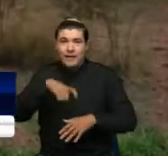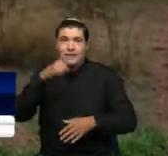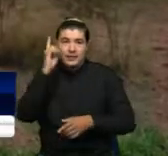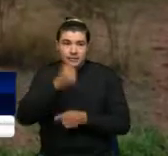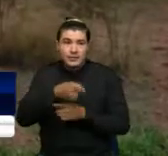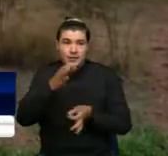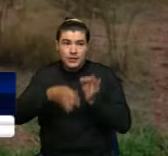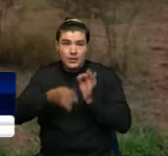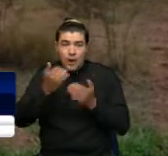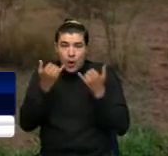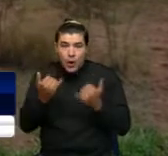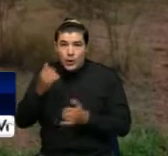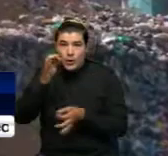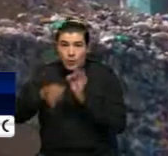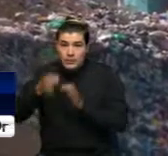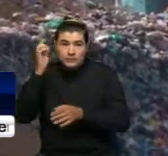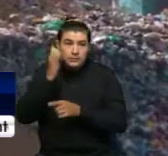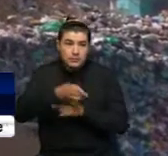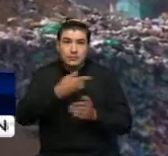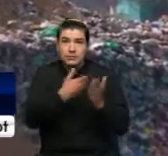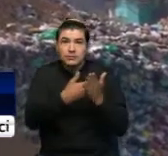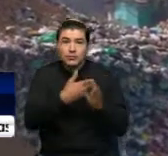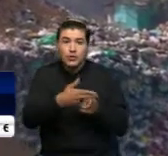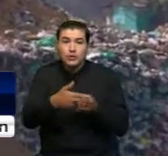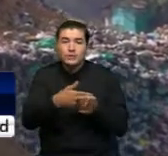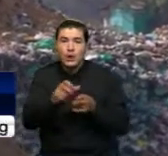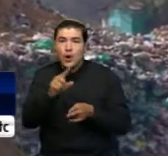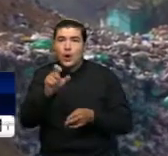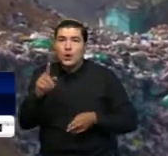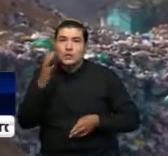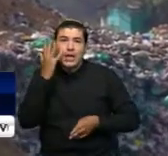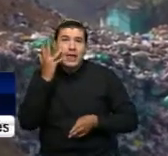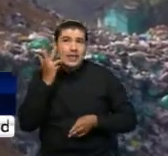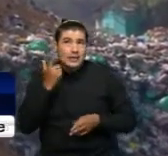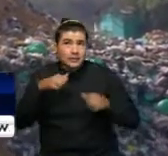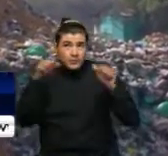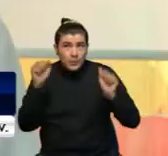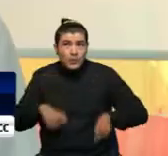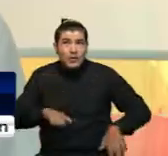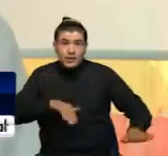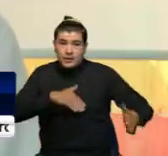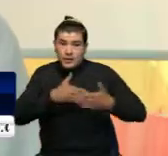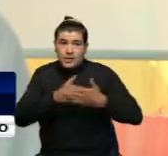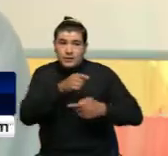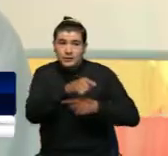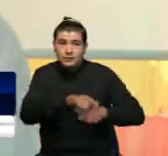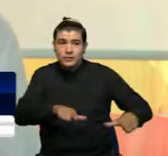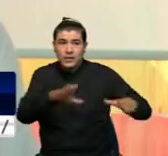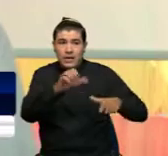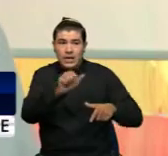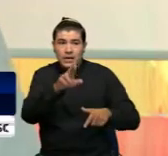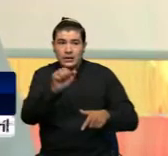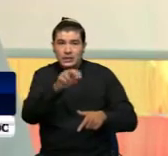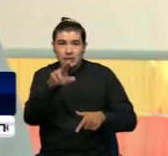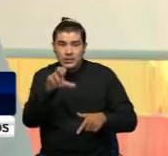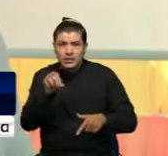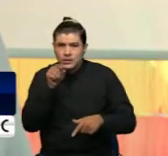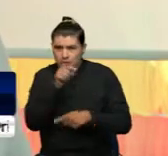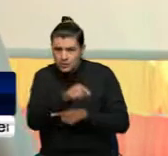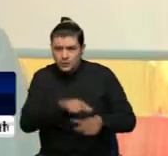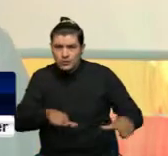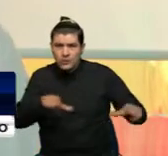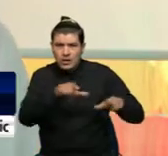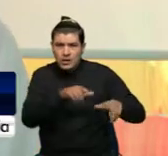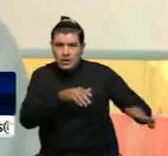hay una orden vigente y sólo restan 11 días para que se dé el cierre definitivo el sitio de disposición final no se cierra como se